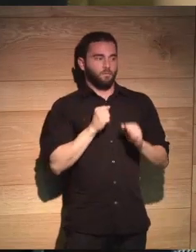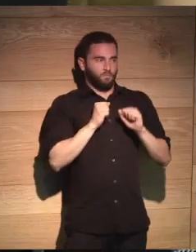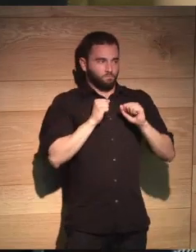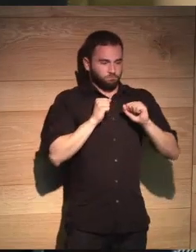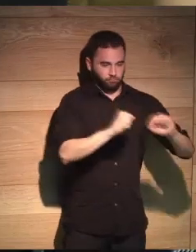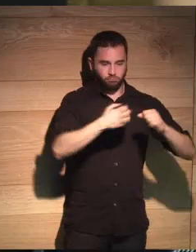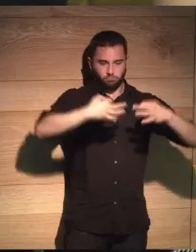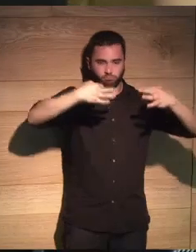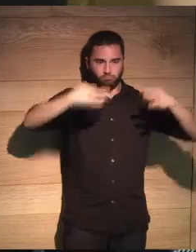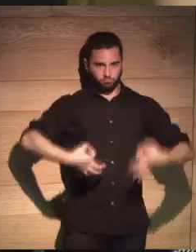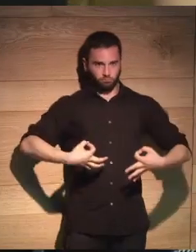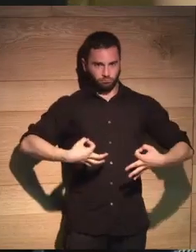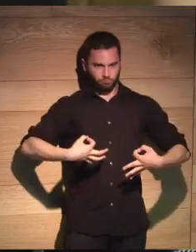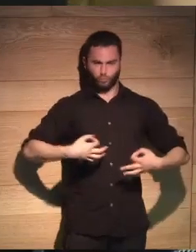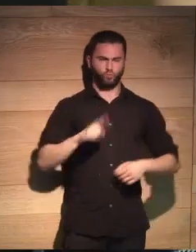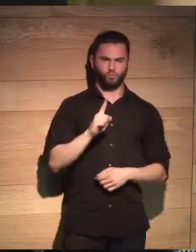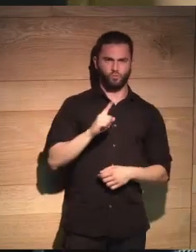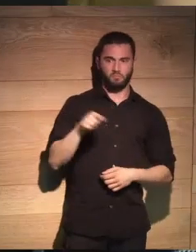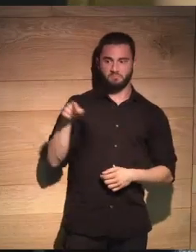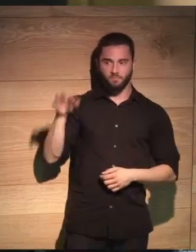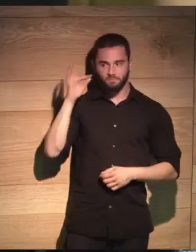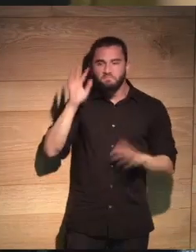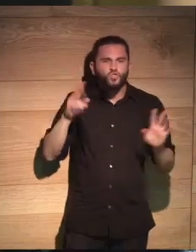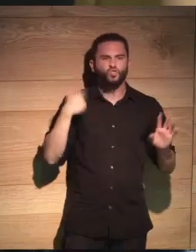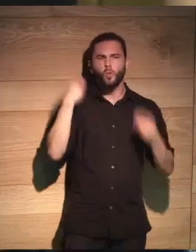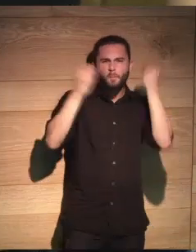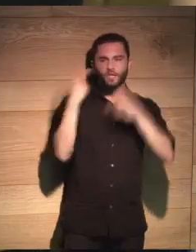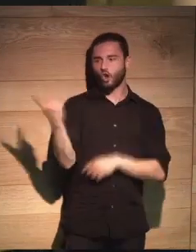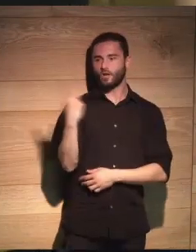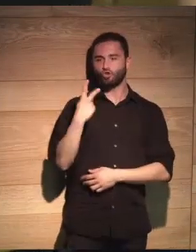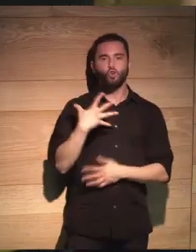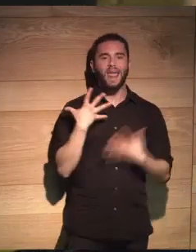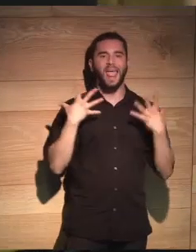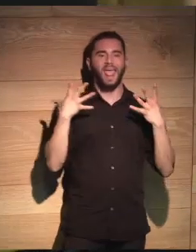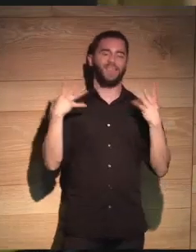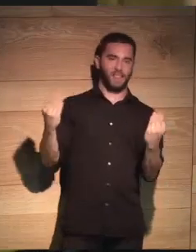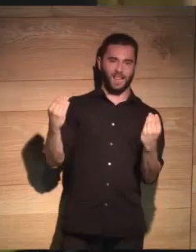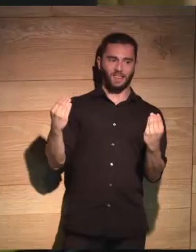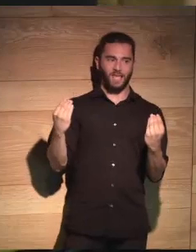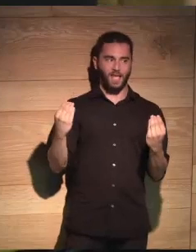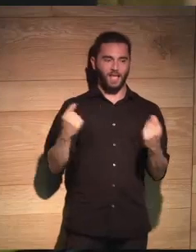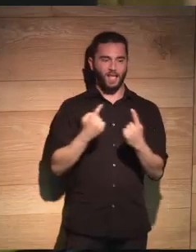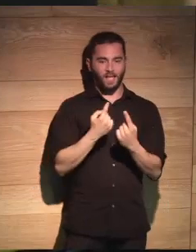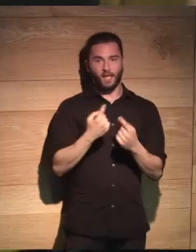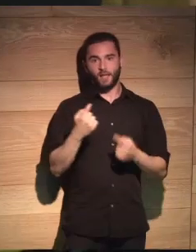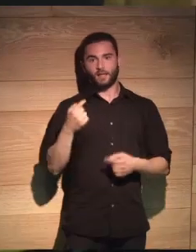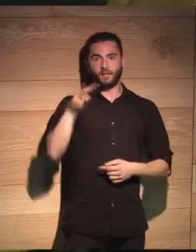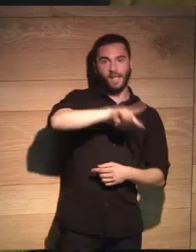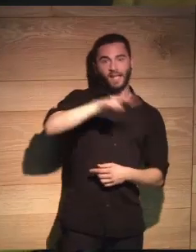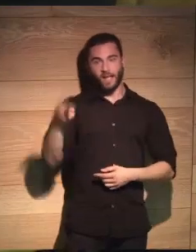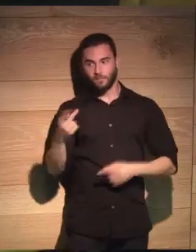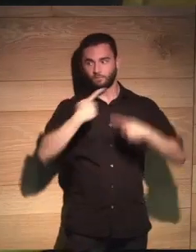tal, y ella, en cambio, comprendiendo más. Yo creo que lo comprendían los dos. Cada uno actuaba a su forma. Constancia de la